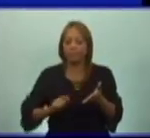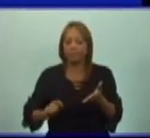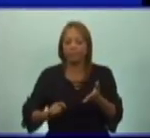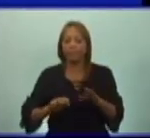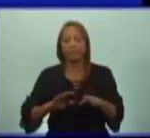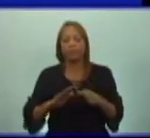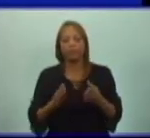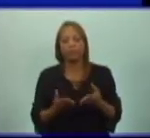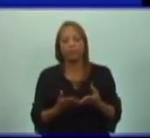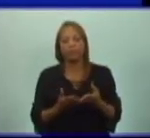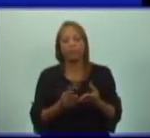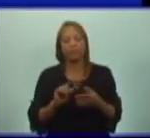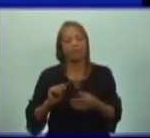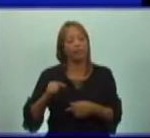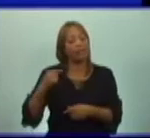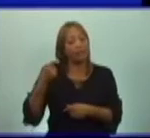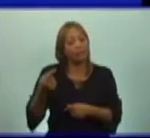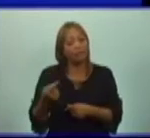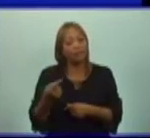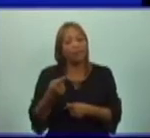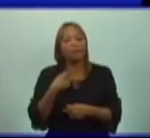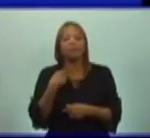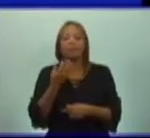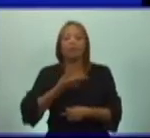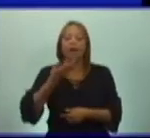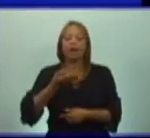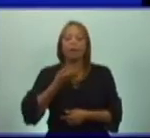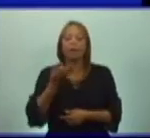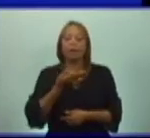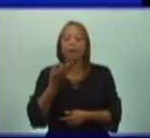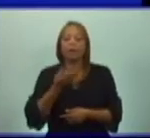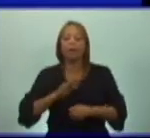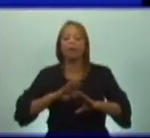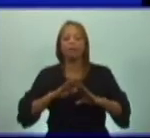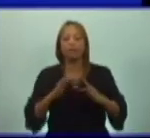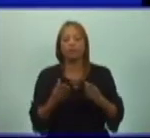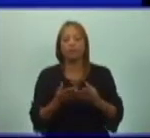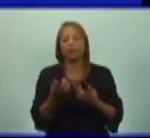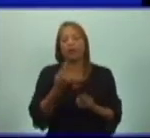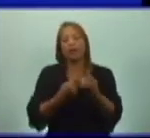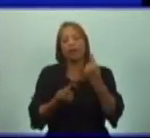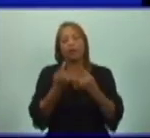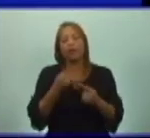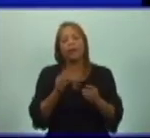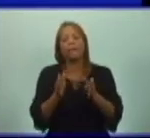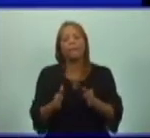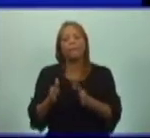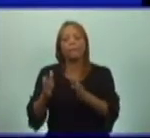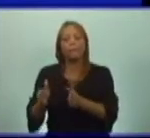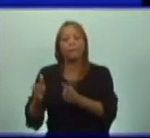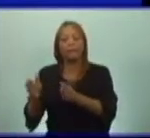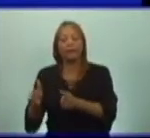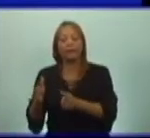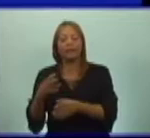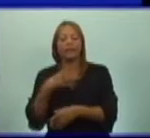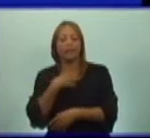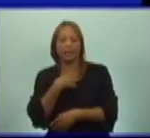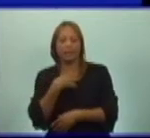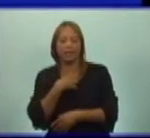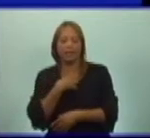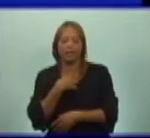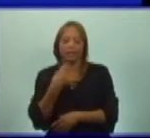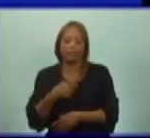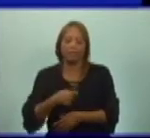estructura y luego vamos a comentar sobre algunas partes que debe